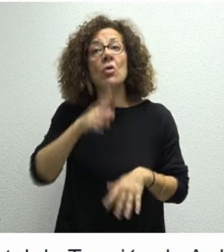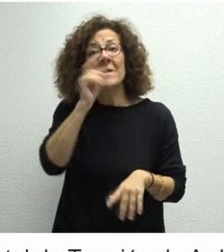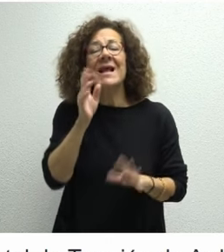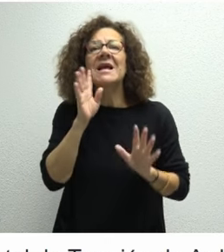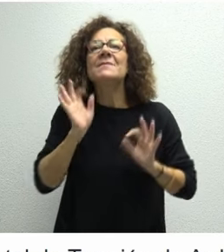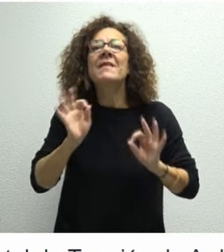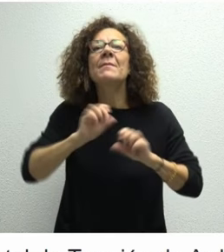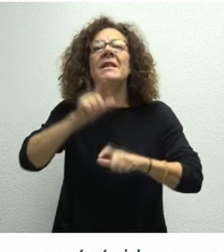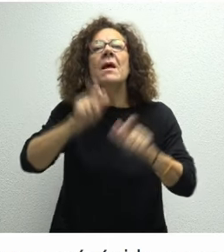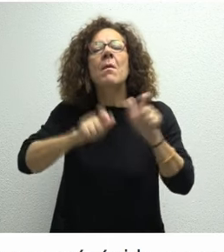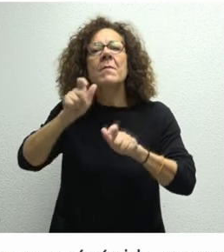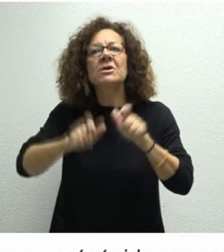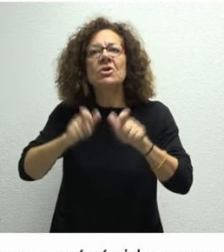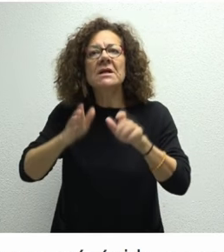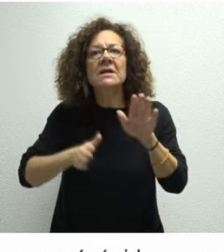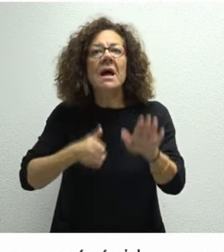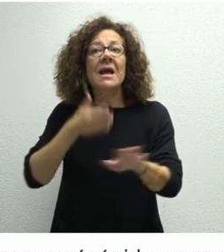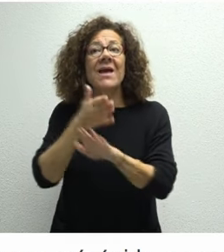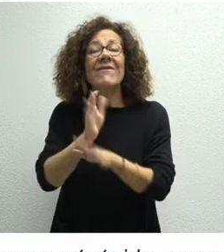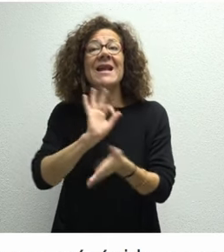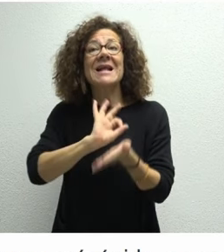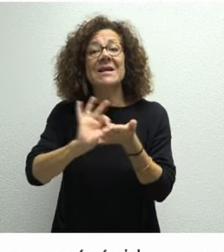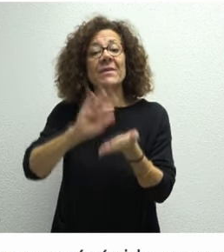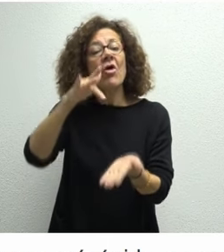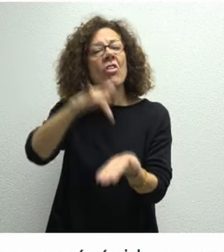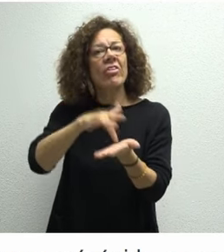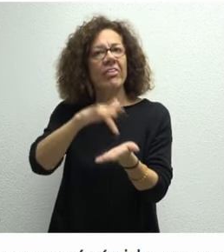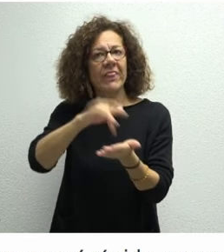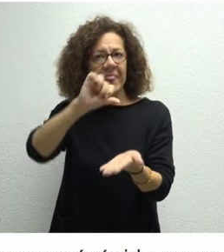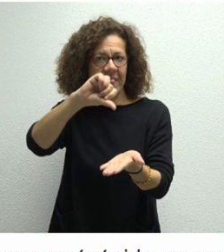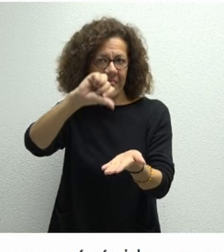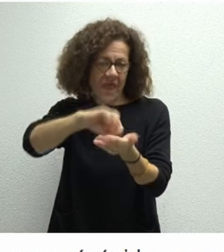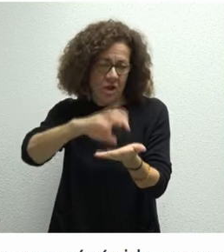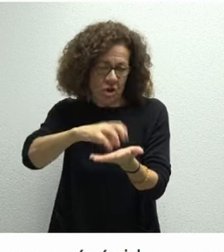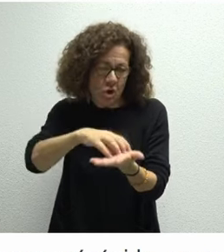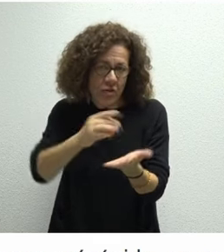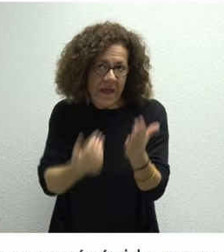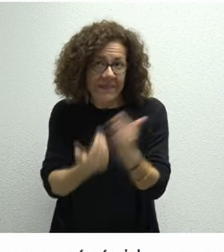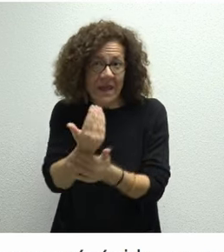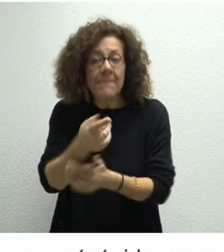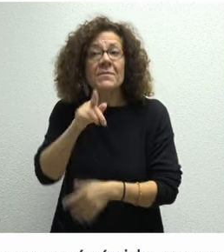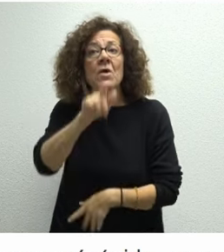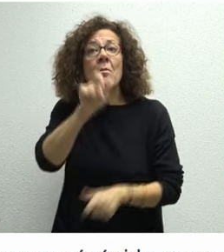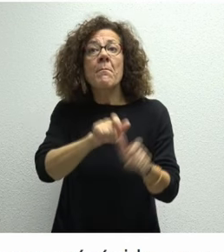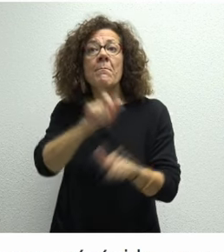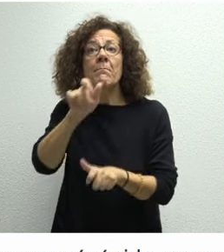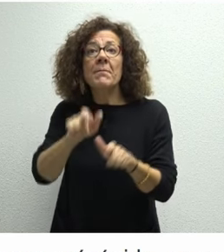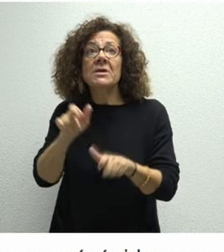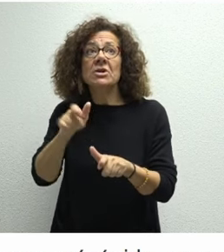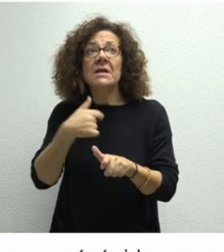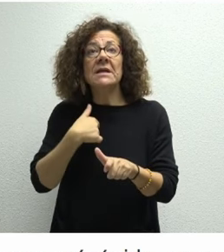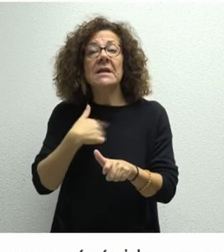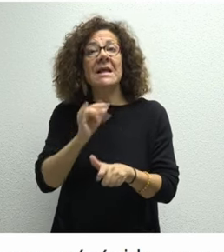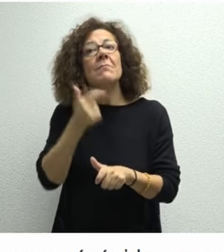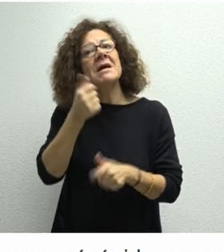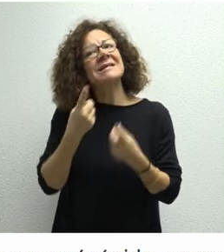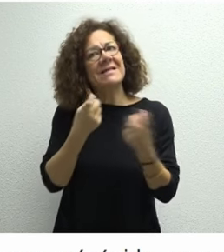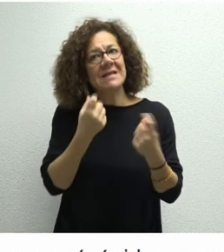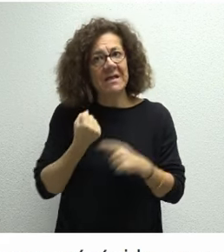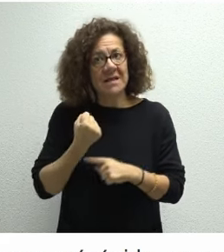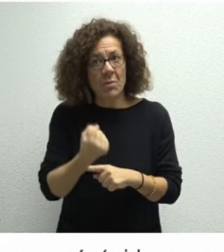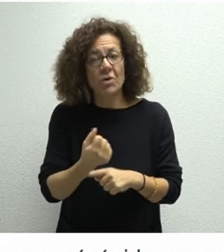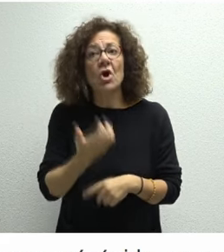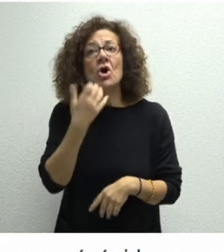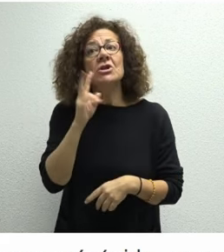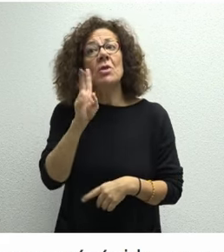todo son personas que acuden al al servicio de centro de día eh personas donde que presentan más necesidades de apoyo